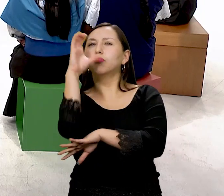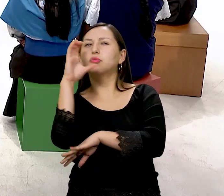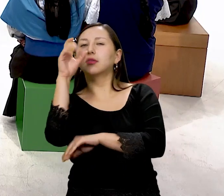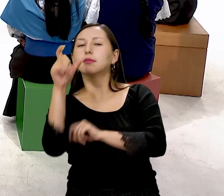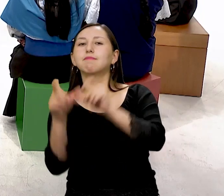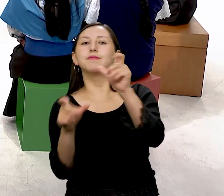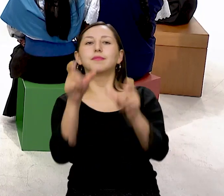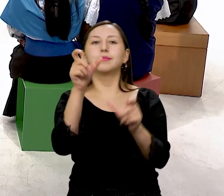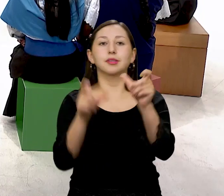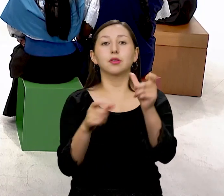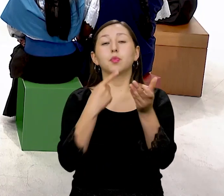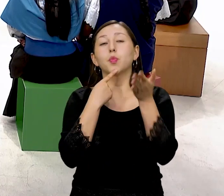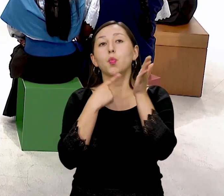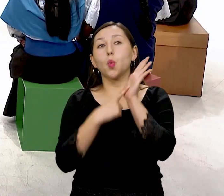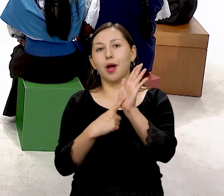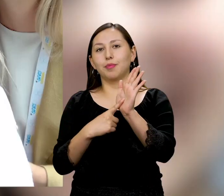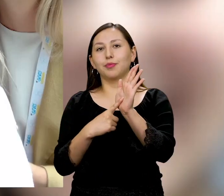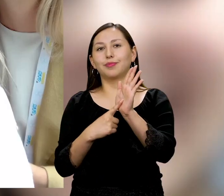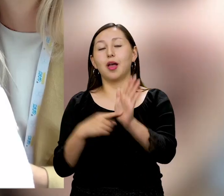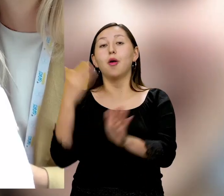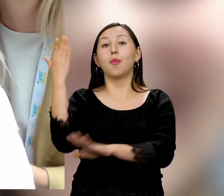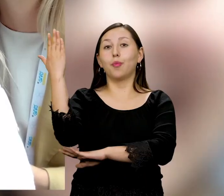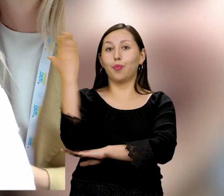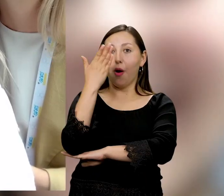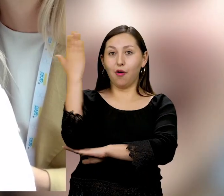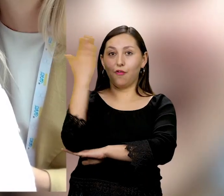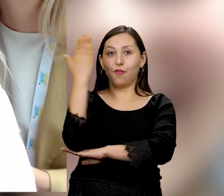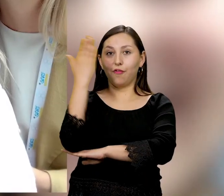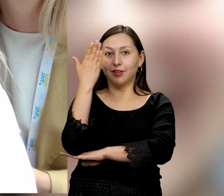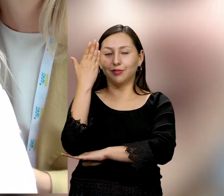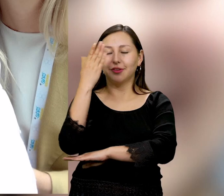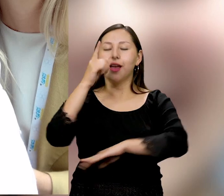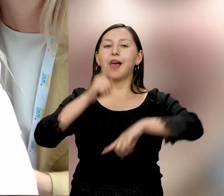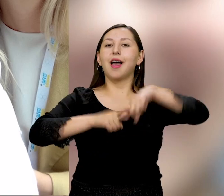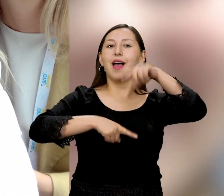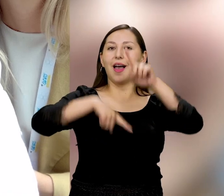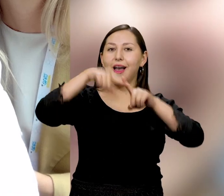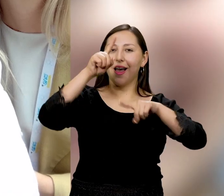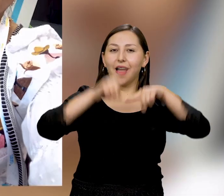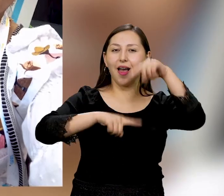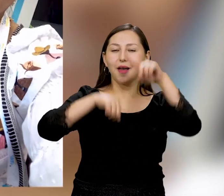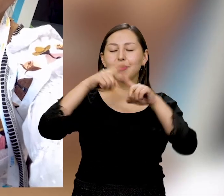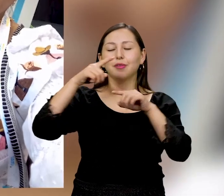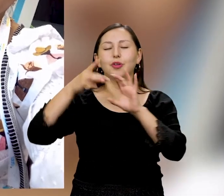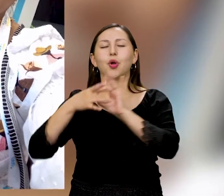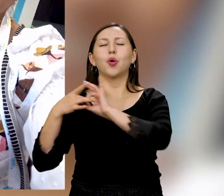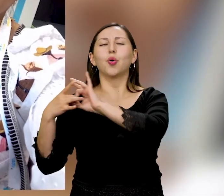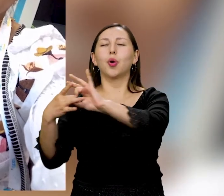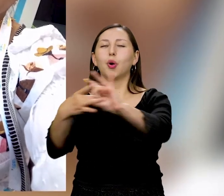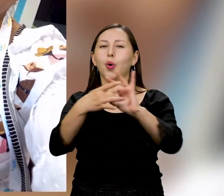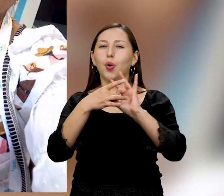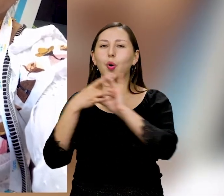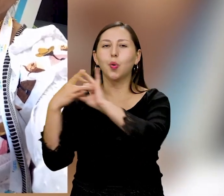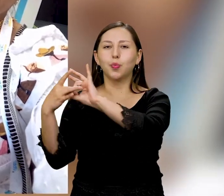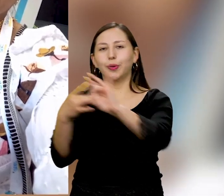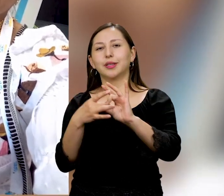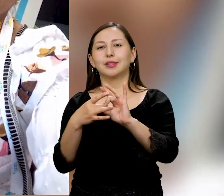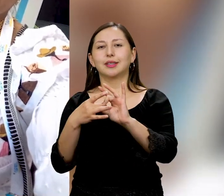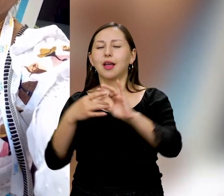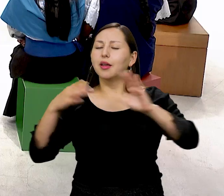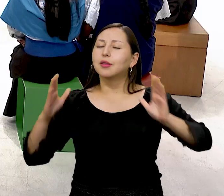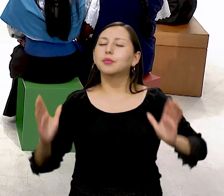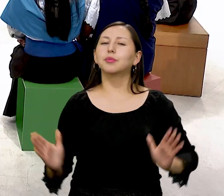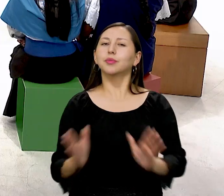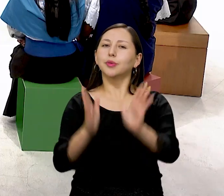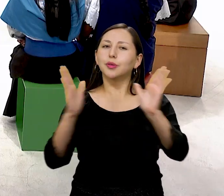mentores. Para mi suerte, siempre tuve un profesor, un amigo o un